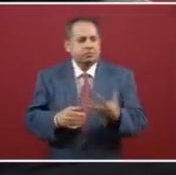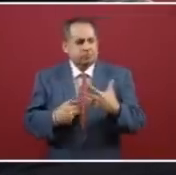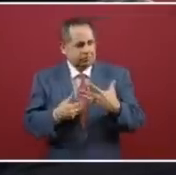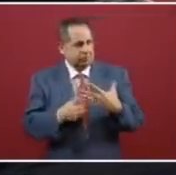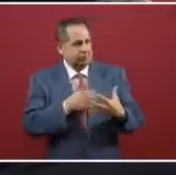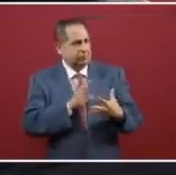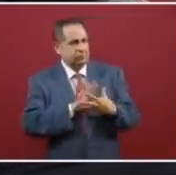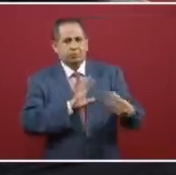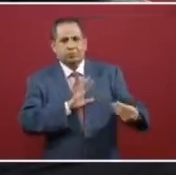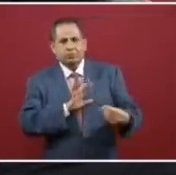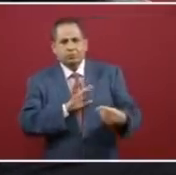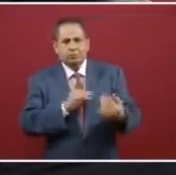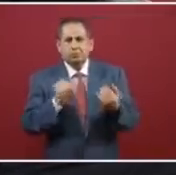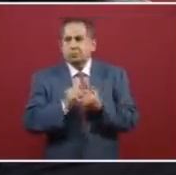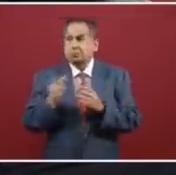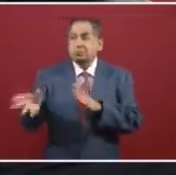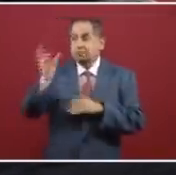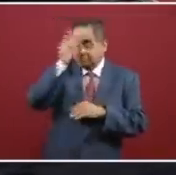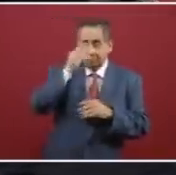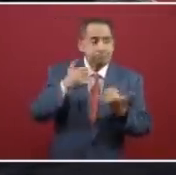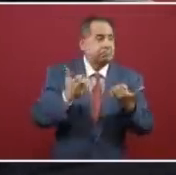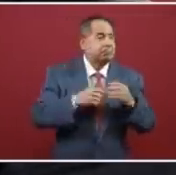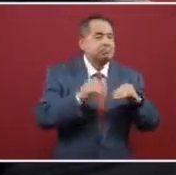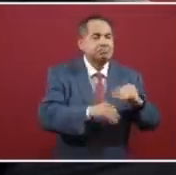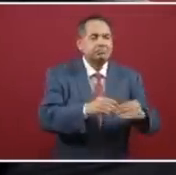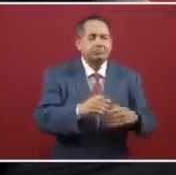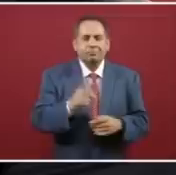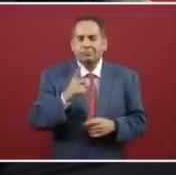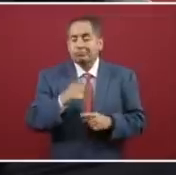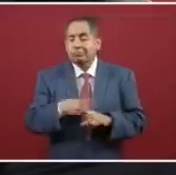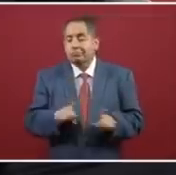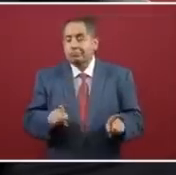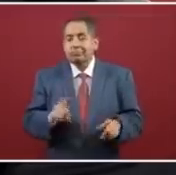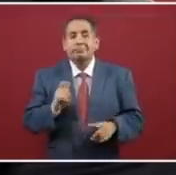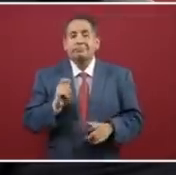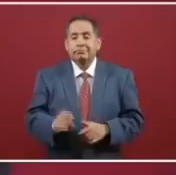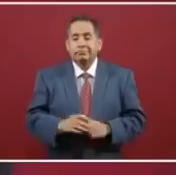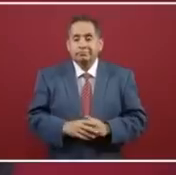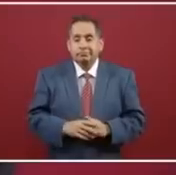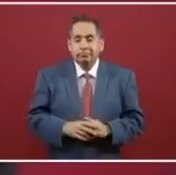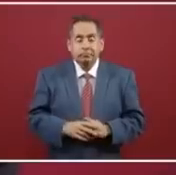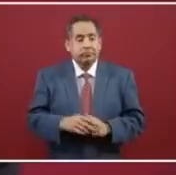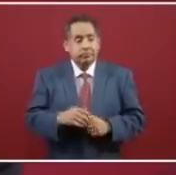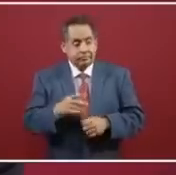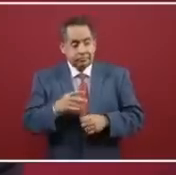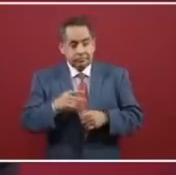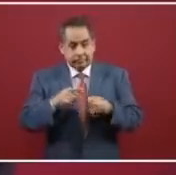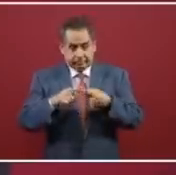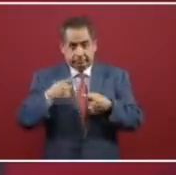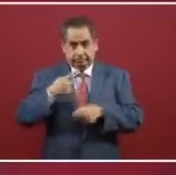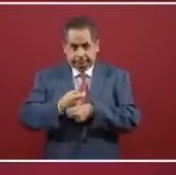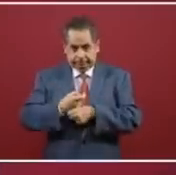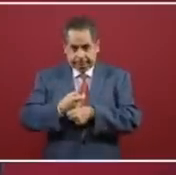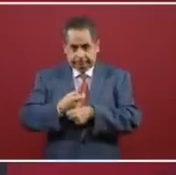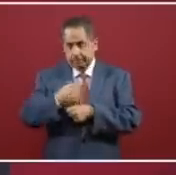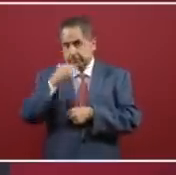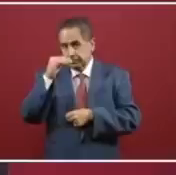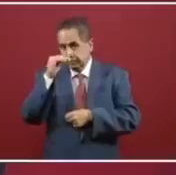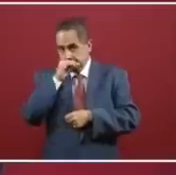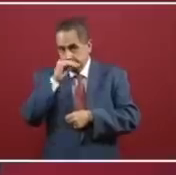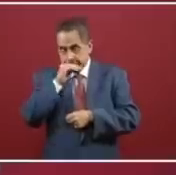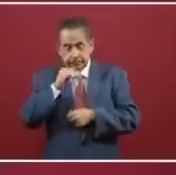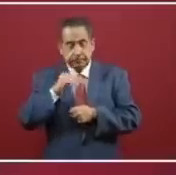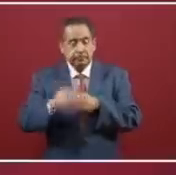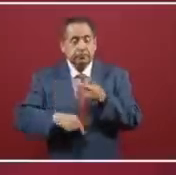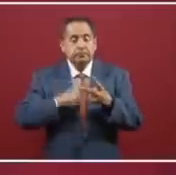lo de los segundos pisos con la diferencia de que los segundos pisos que construyeron después